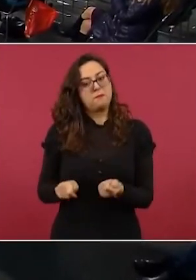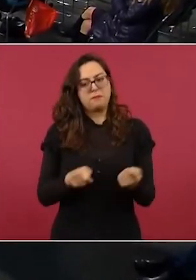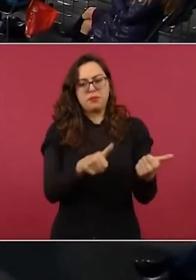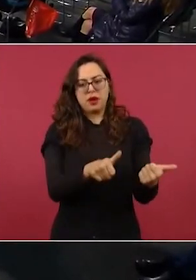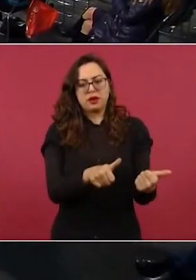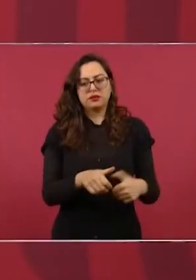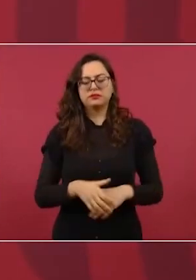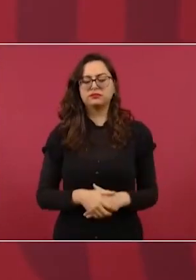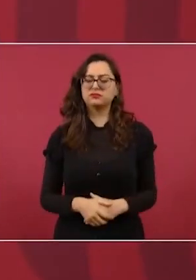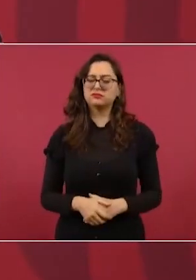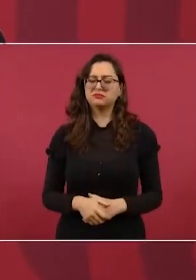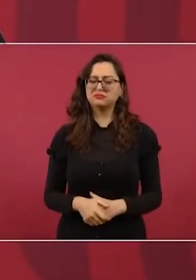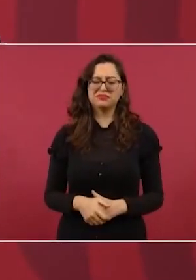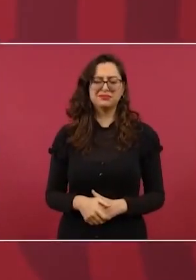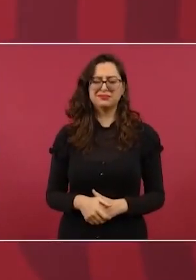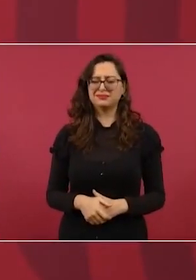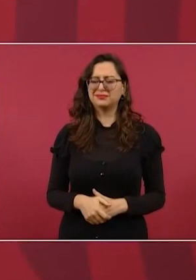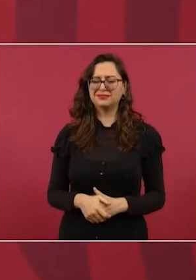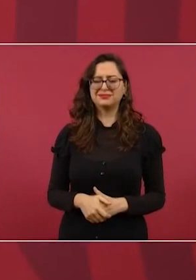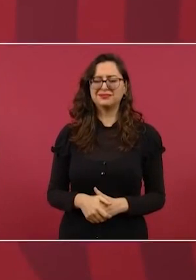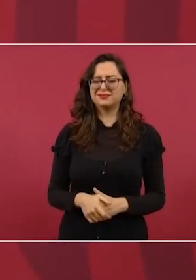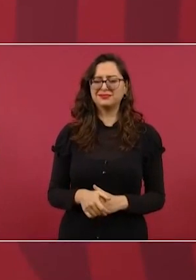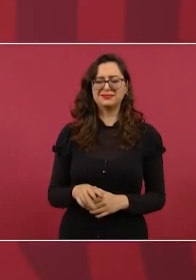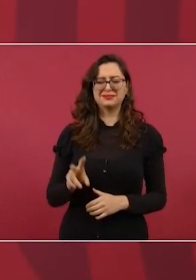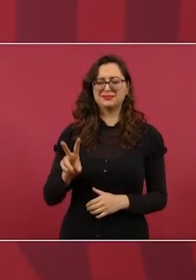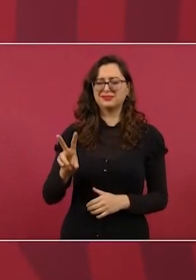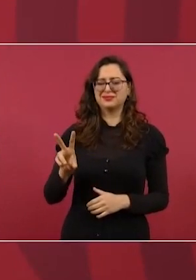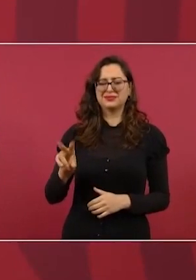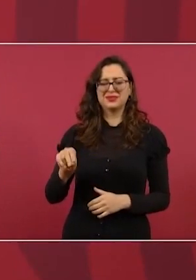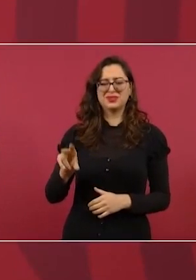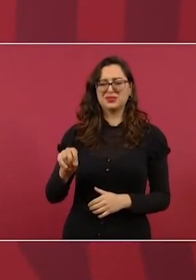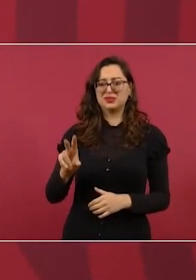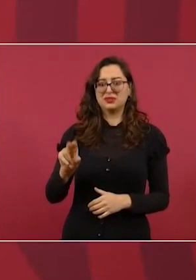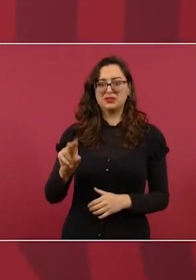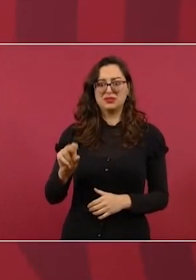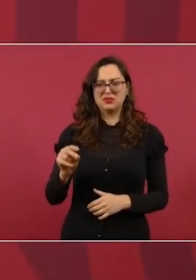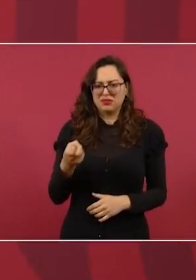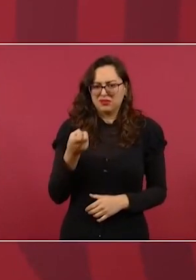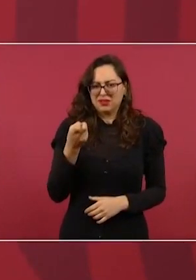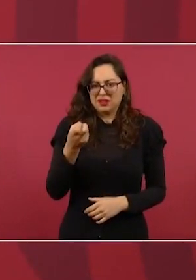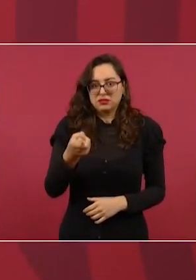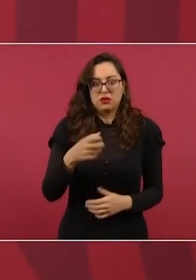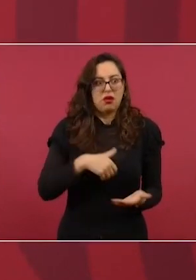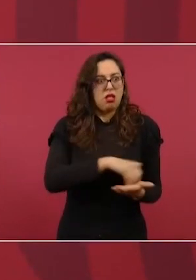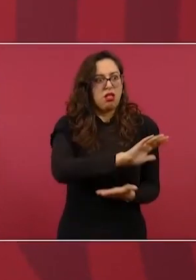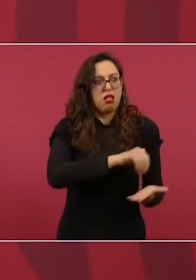No se parece nada a lo que hace el señor presidente desde el púlpito mañanero.